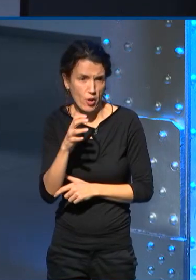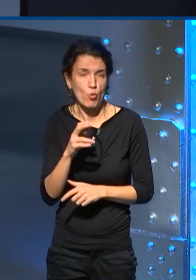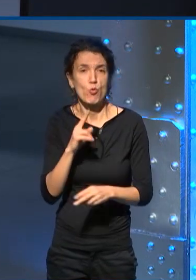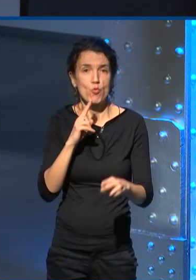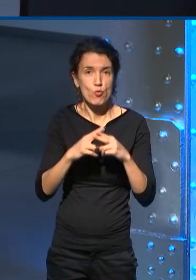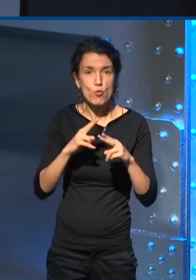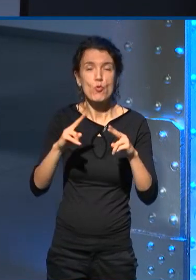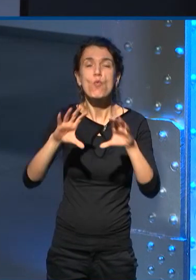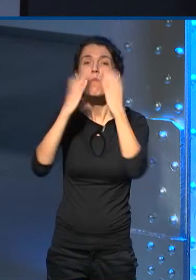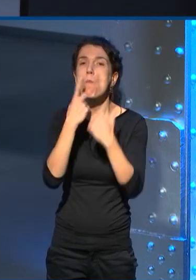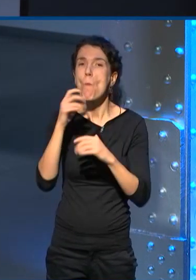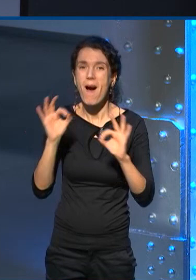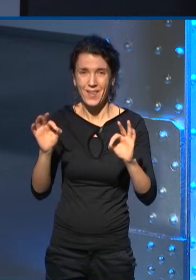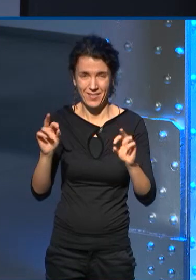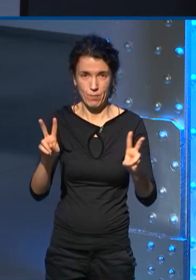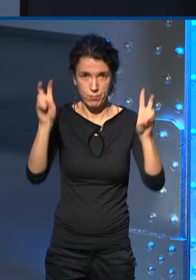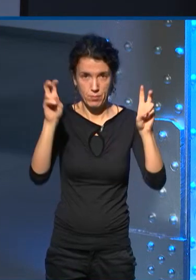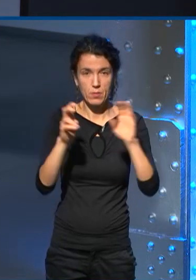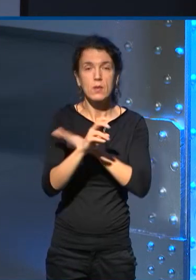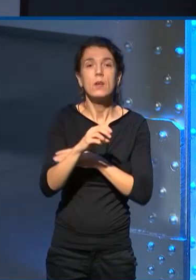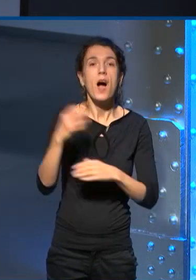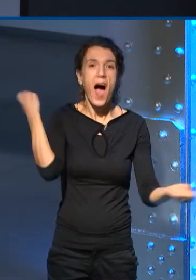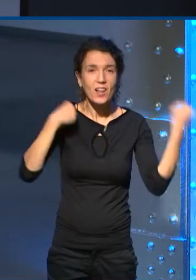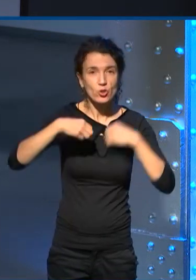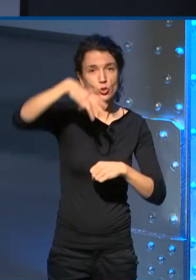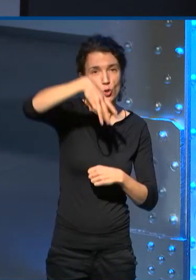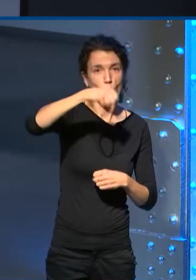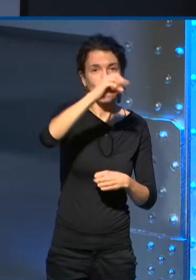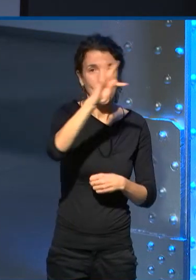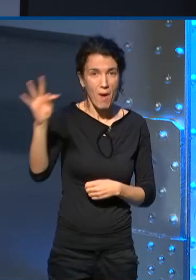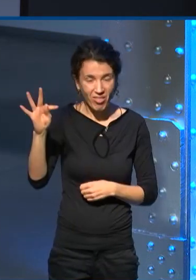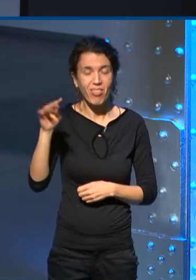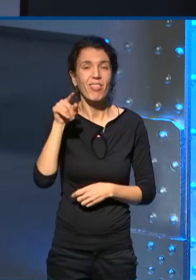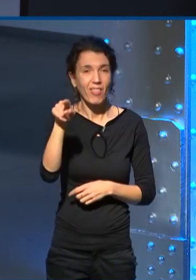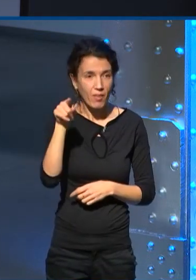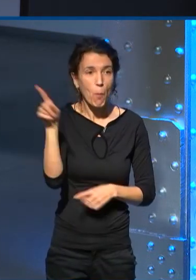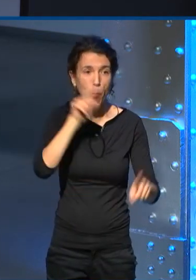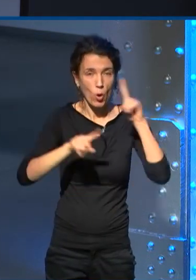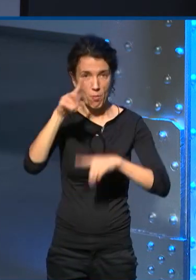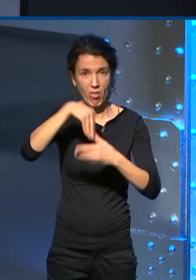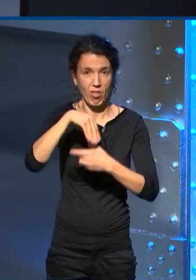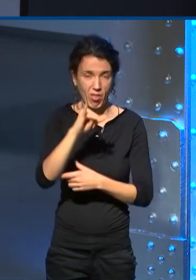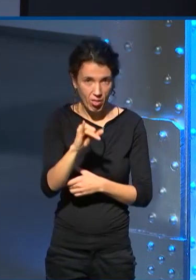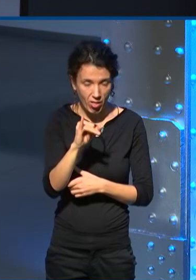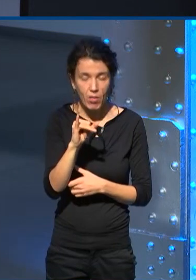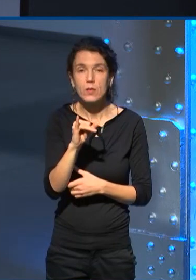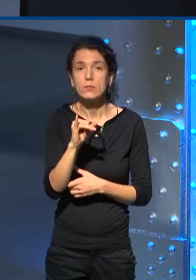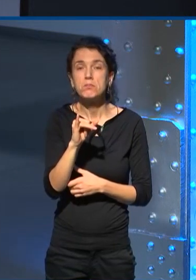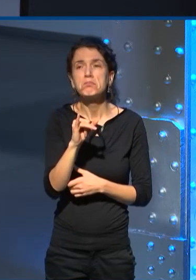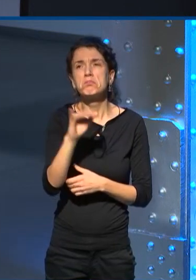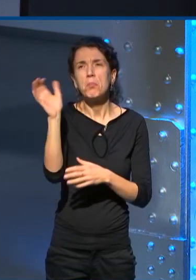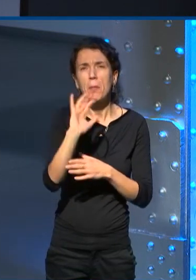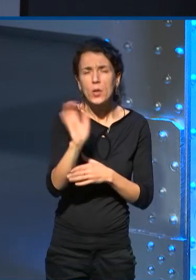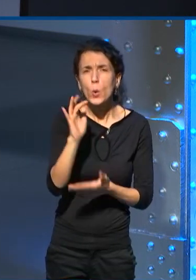llama Marte simplemente. Y este es Matt Damon, pues que tiene un problema. Y entonces, bueno, yo en esta película pues